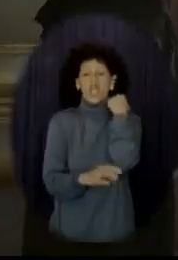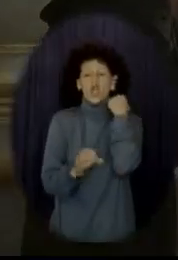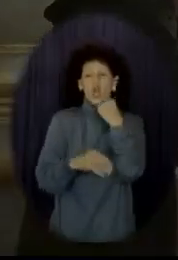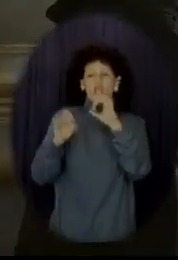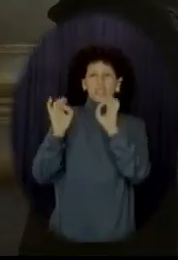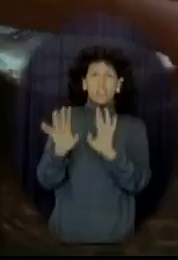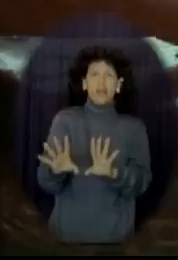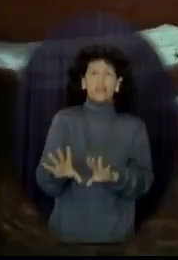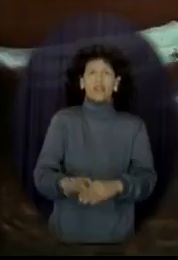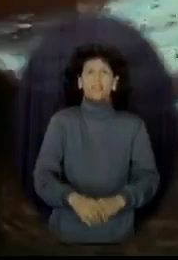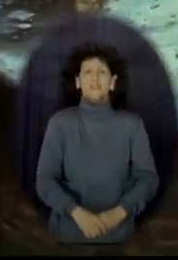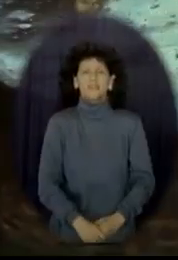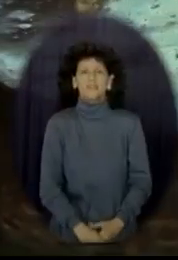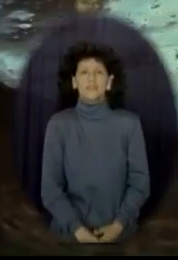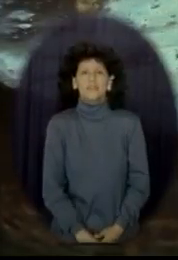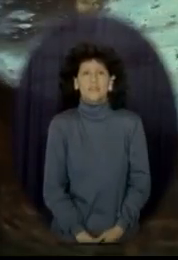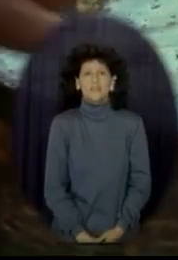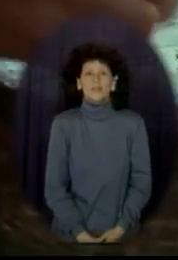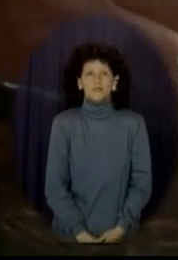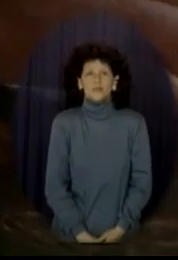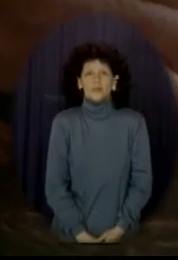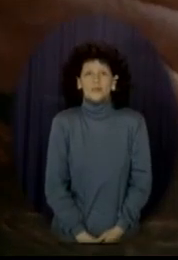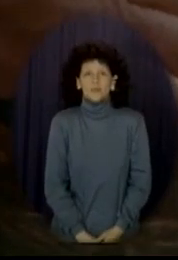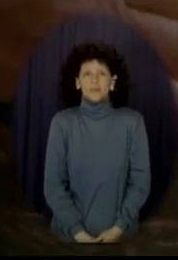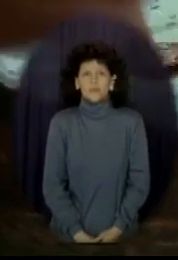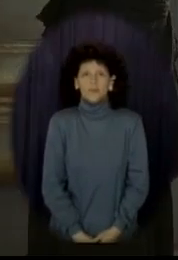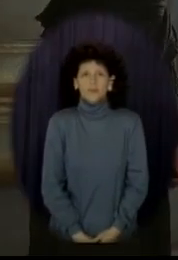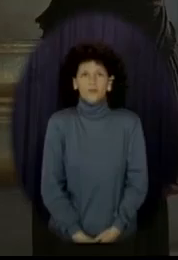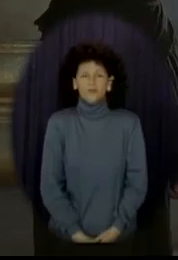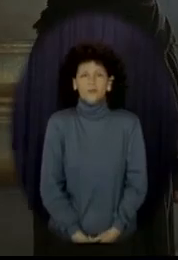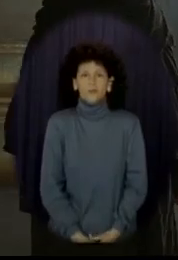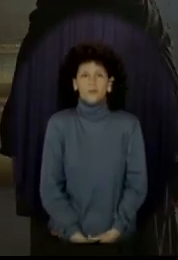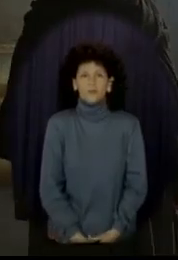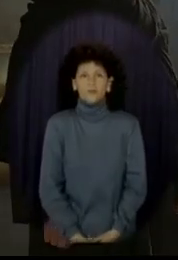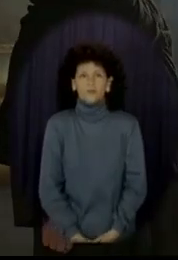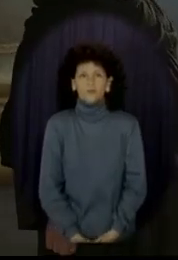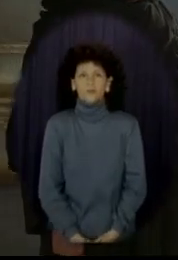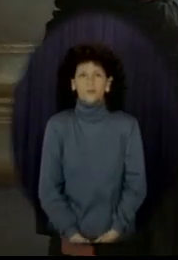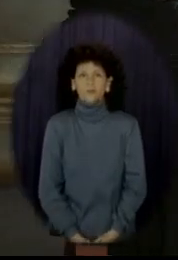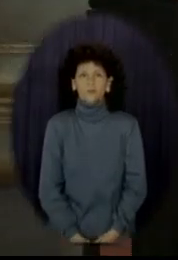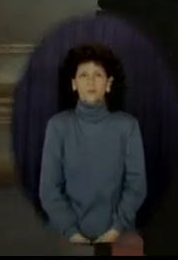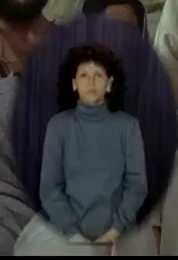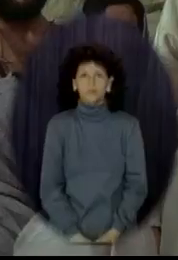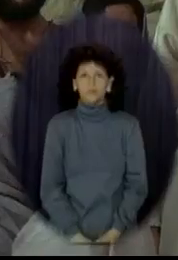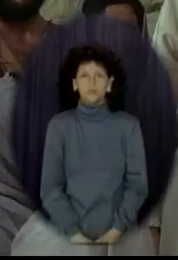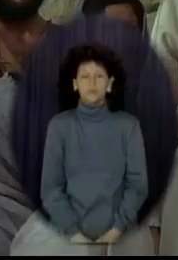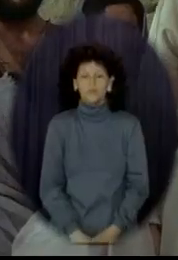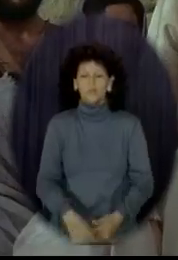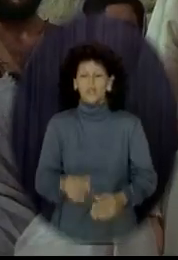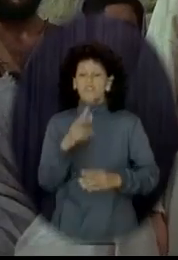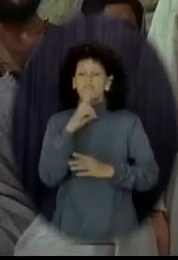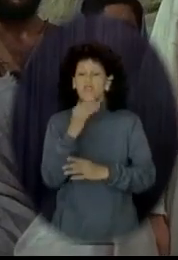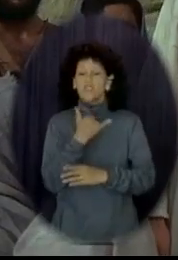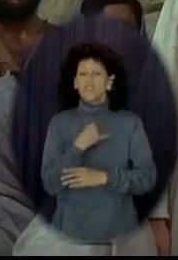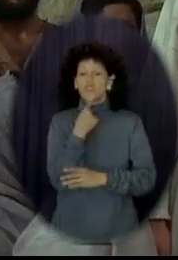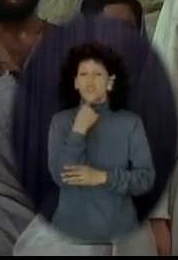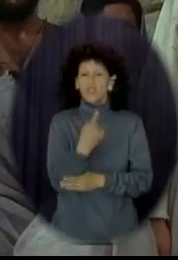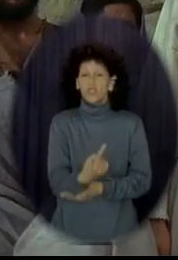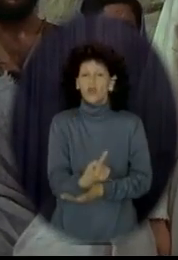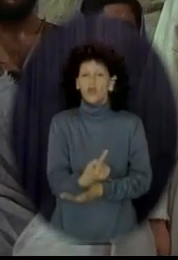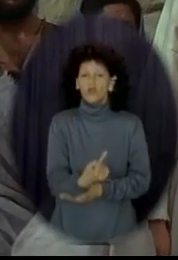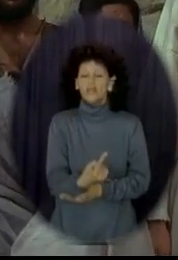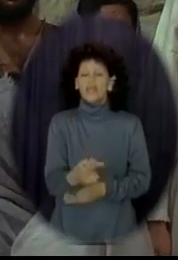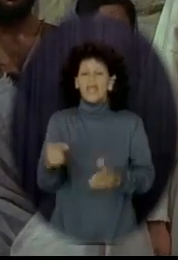el templo, Jesús vio a una viuda muy pobre. Es muy poco. Que ofrendaba 2 monedas. ¿No puedes dar más? Les